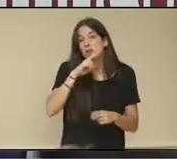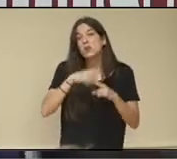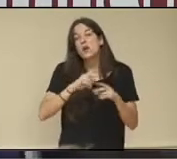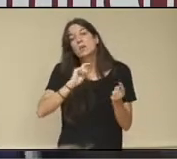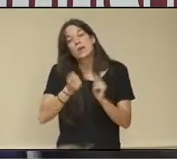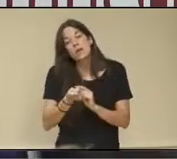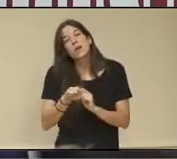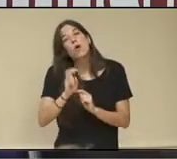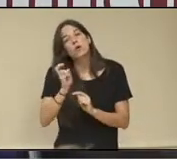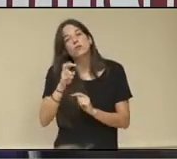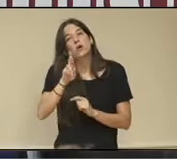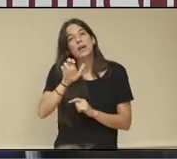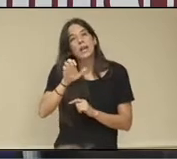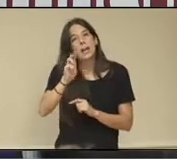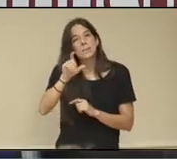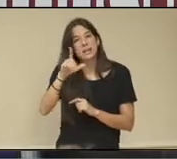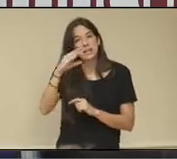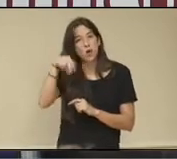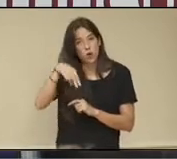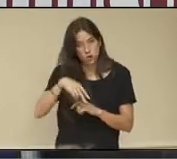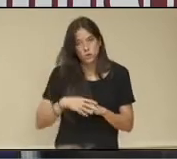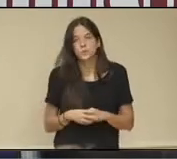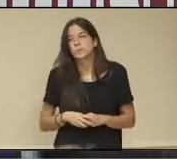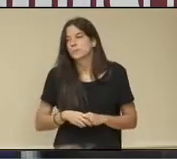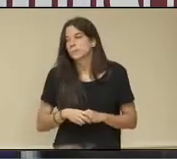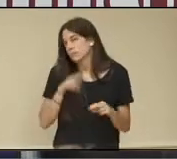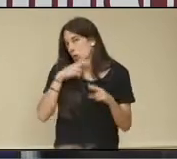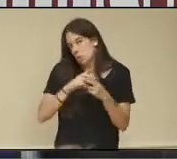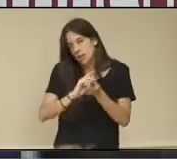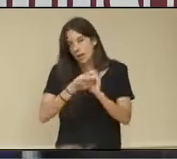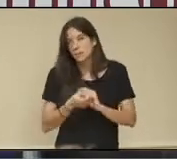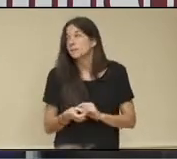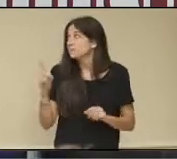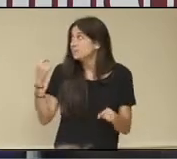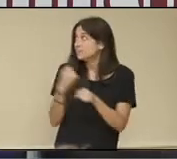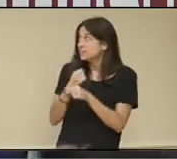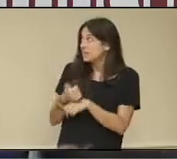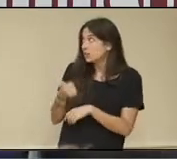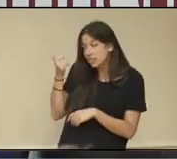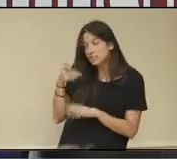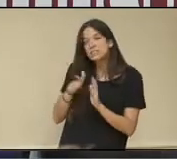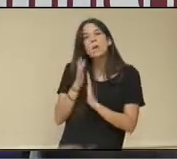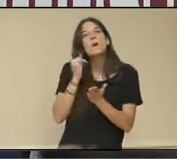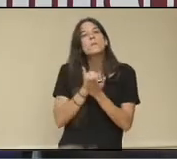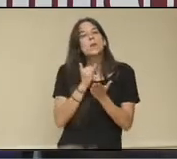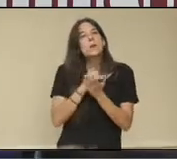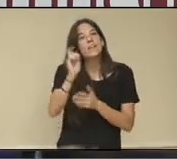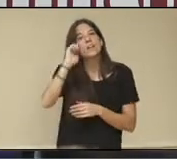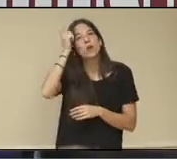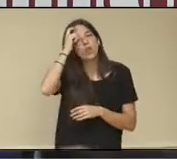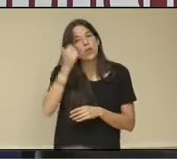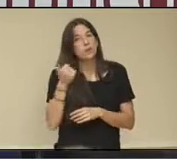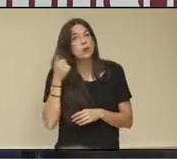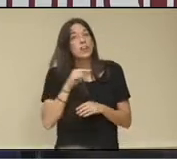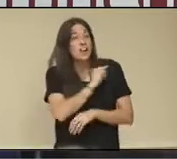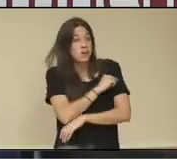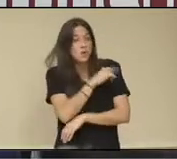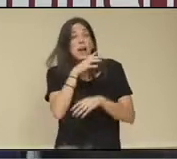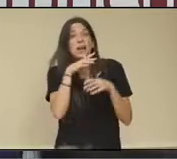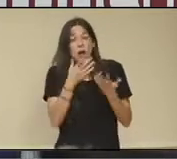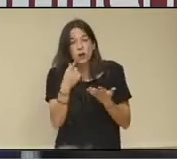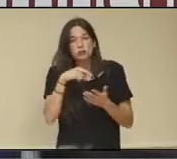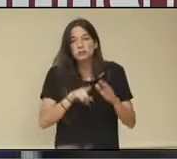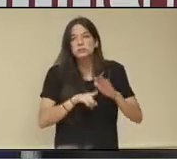replicón. Pues este trabajo es lo que llamamos la prueba de concepto de la vacuna que ahora hemos